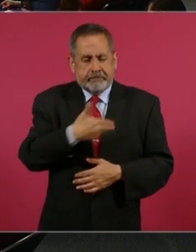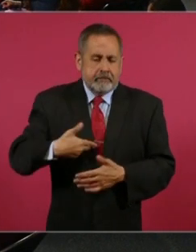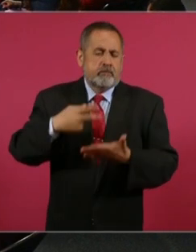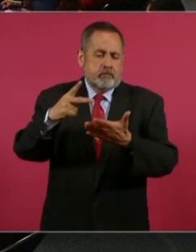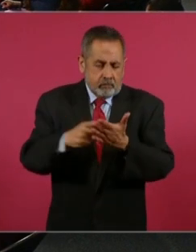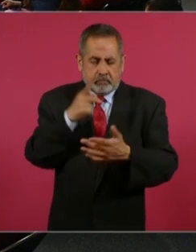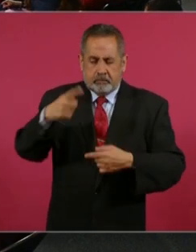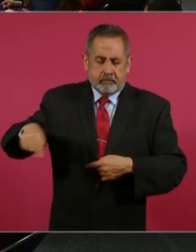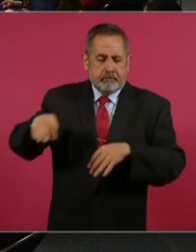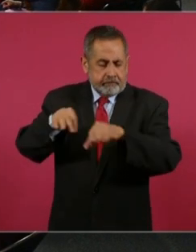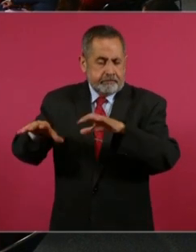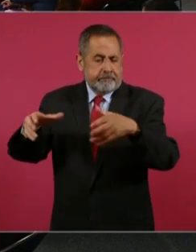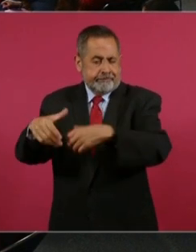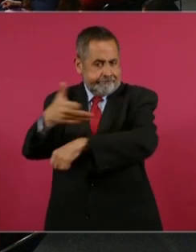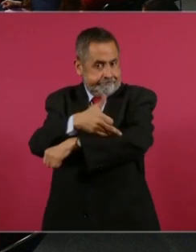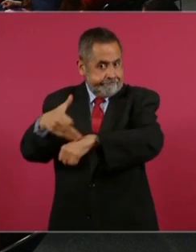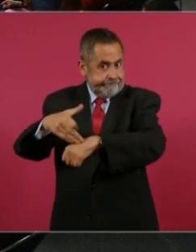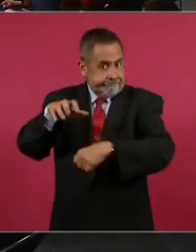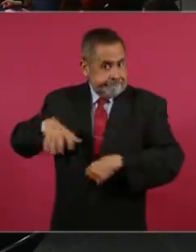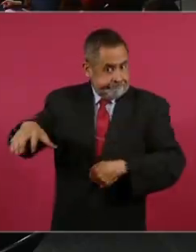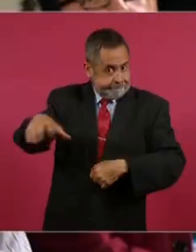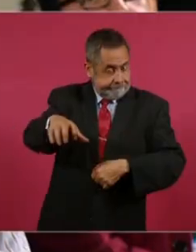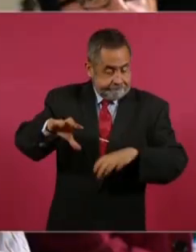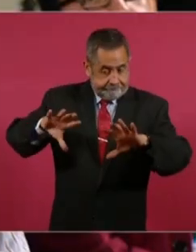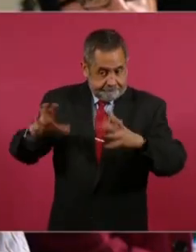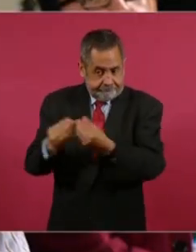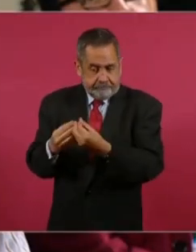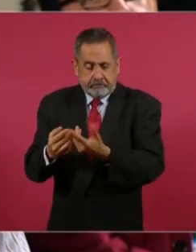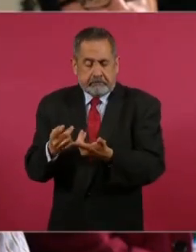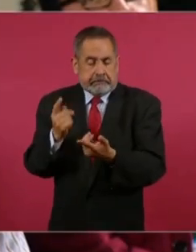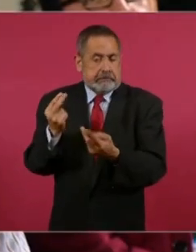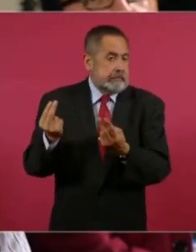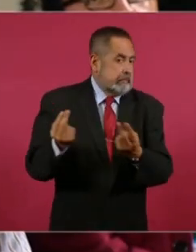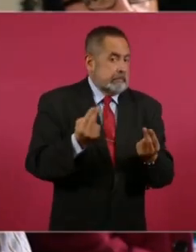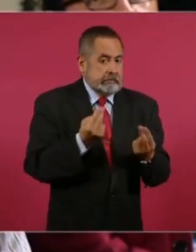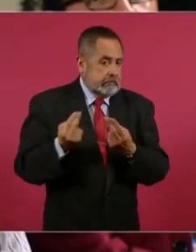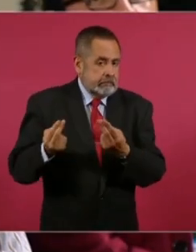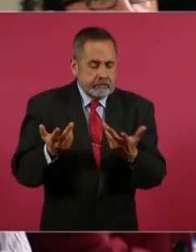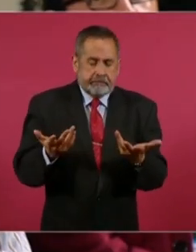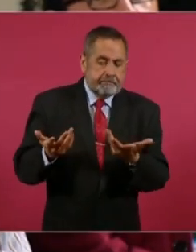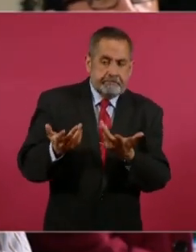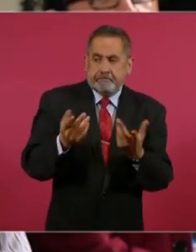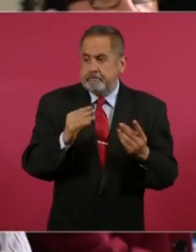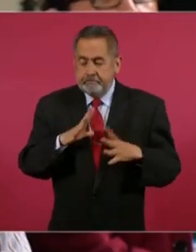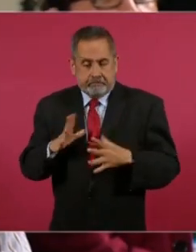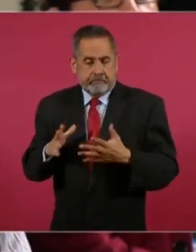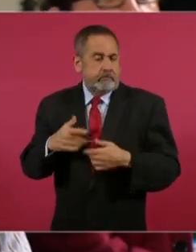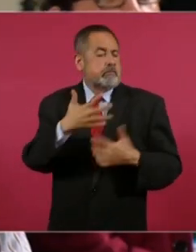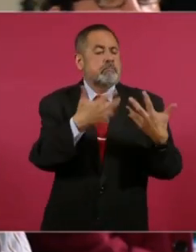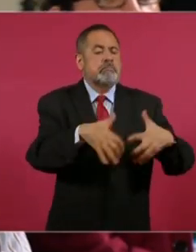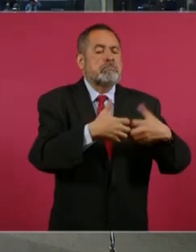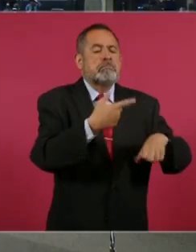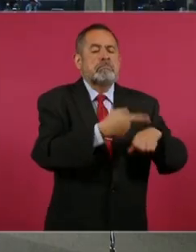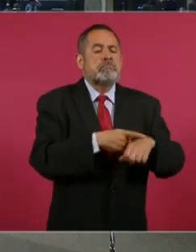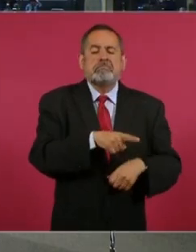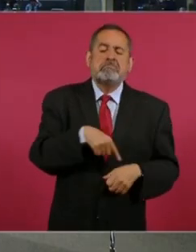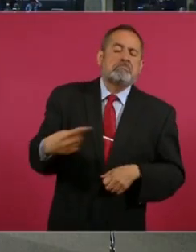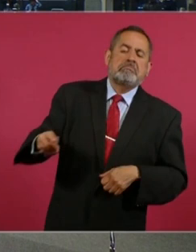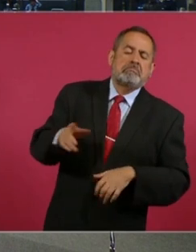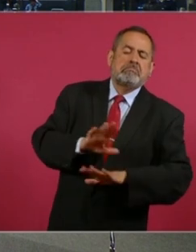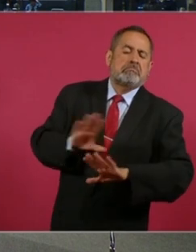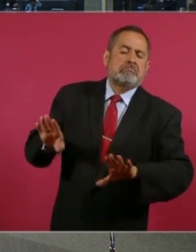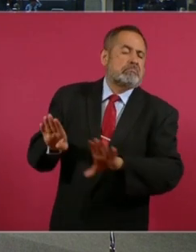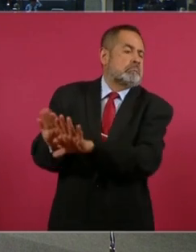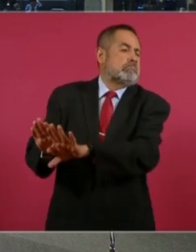estos trabajadores, estas familias, porque, pues repito, dependen de esto, y pues desafortunadamente la empresa